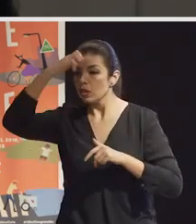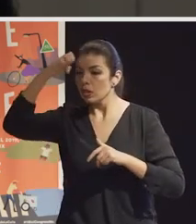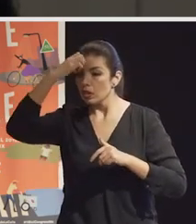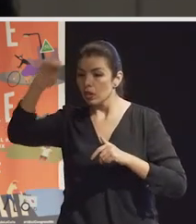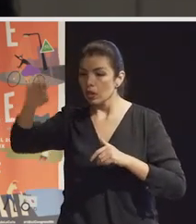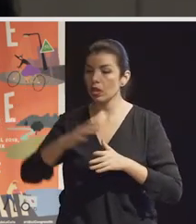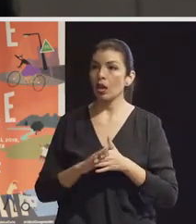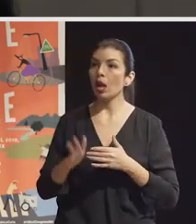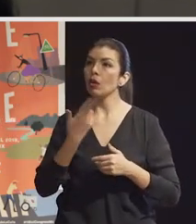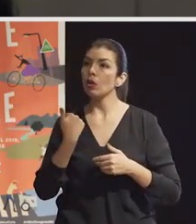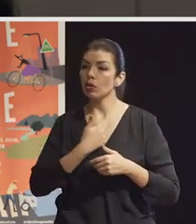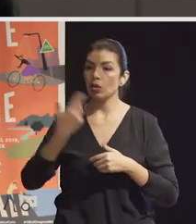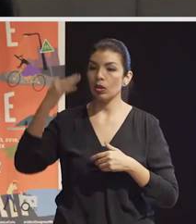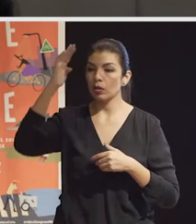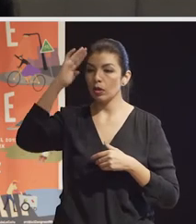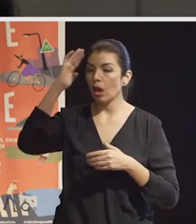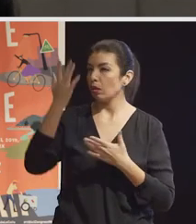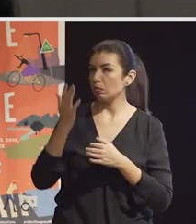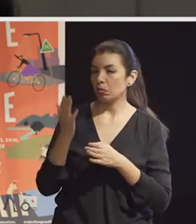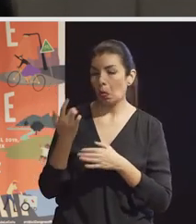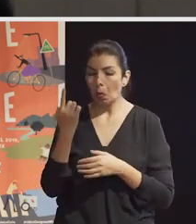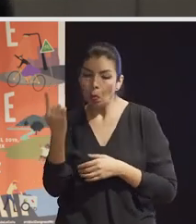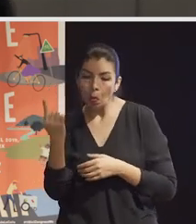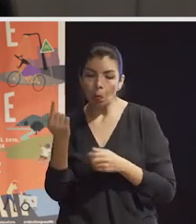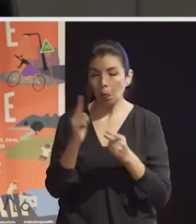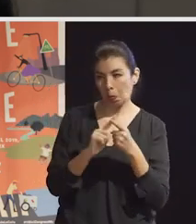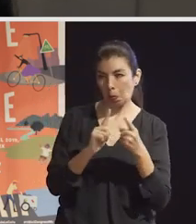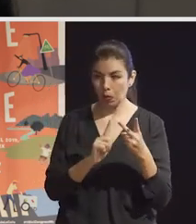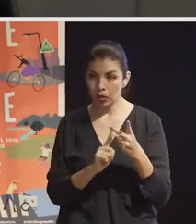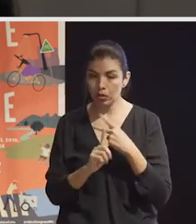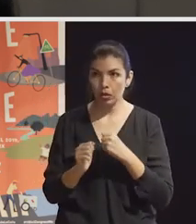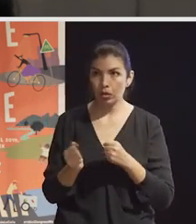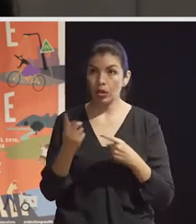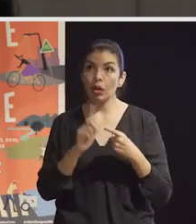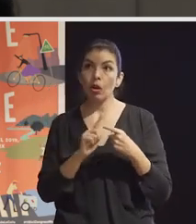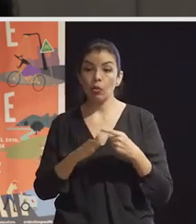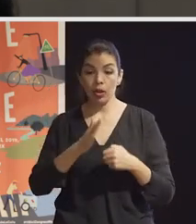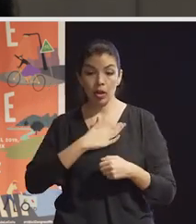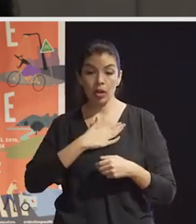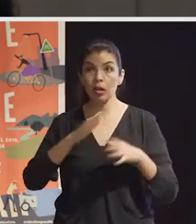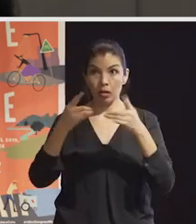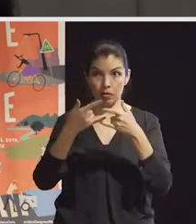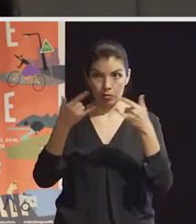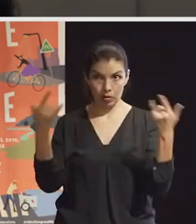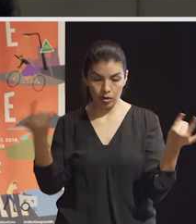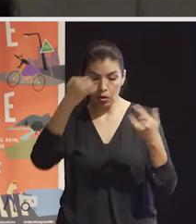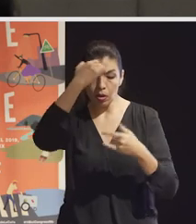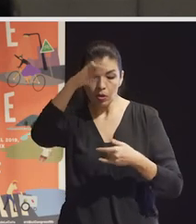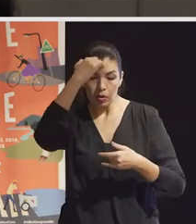que rescatar a la primera buena experiencia propia matamoros tamaulipas comunidad